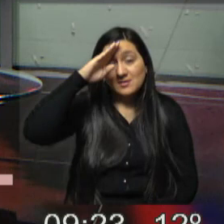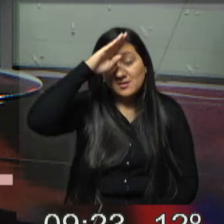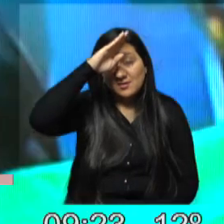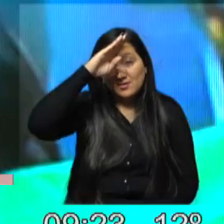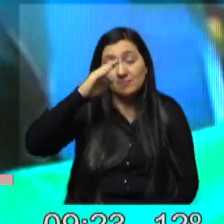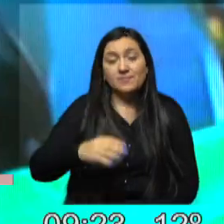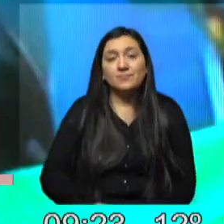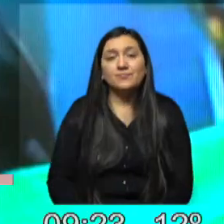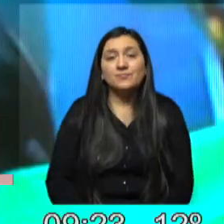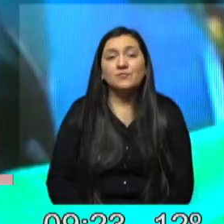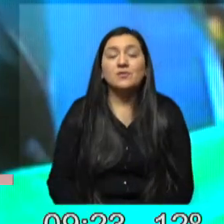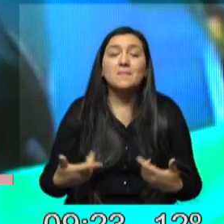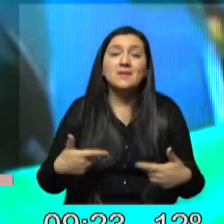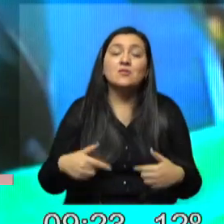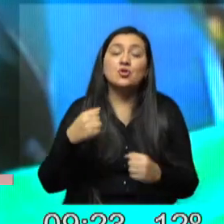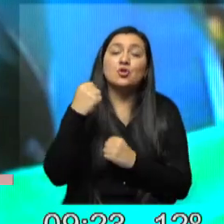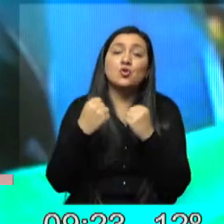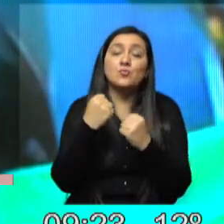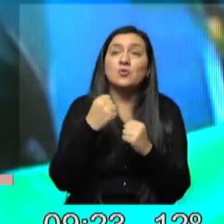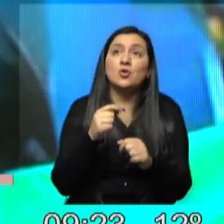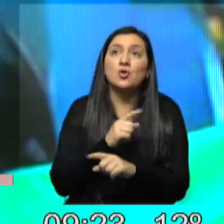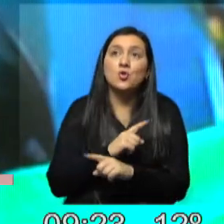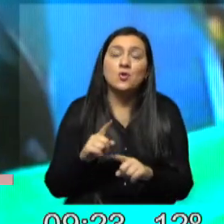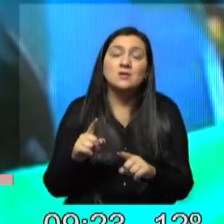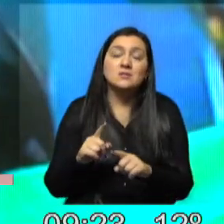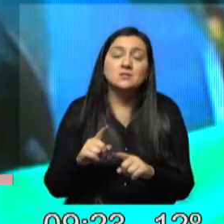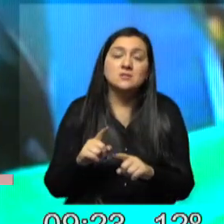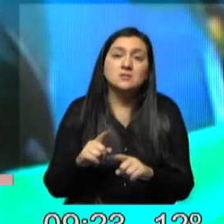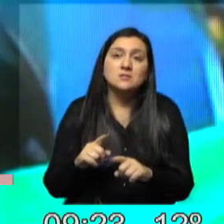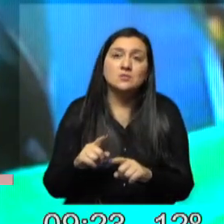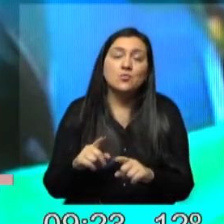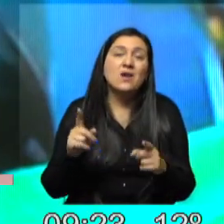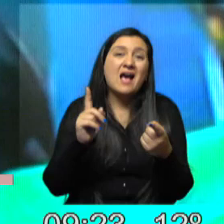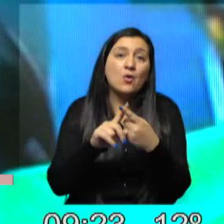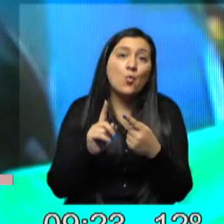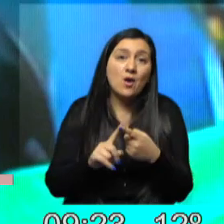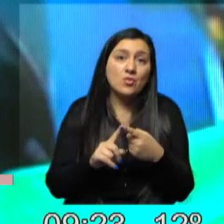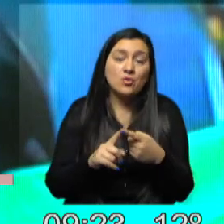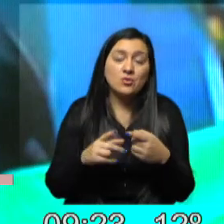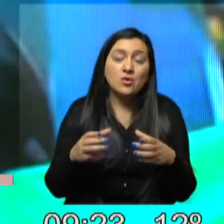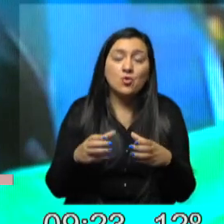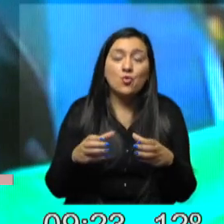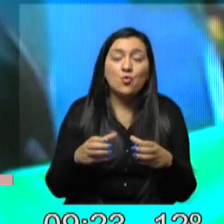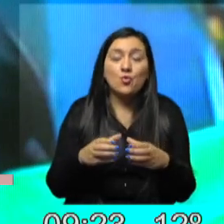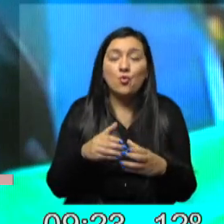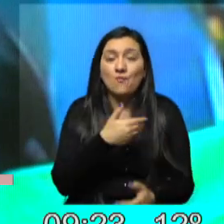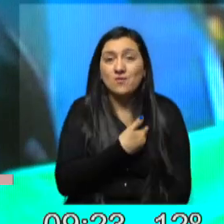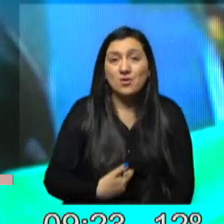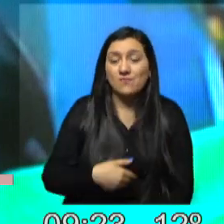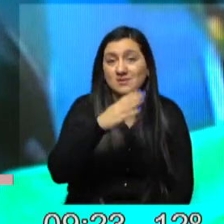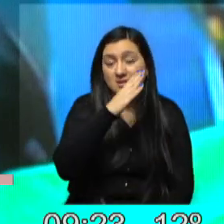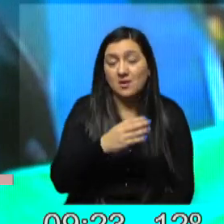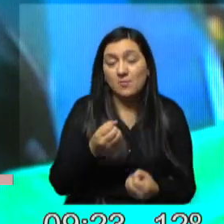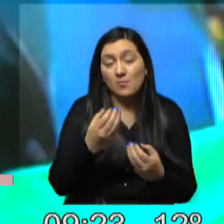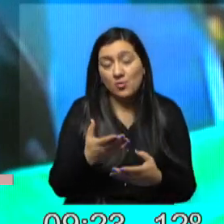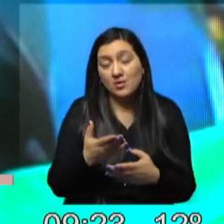ministro de Economía, que no es necesariamente una mirada consensuada dentro del gobierno brasileño, porque hay intereses económicos que se ven afectados